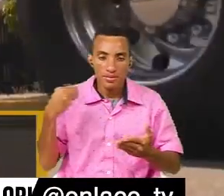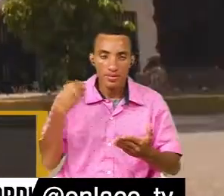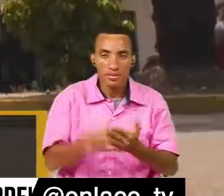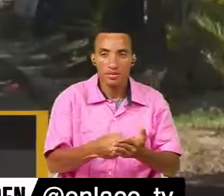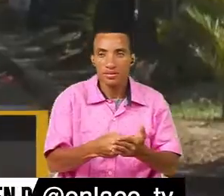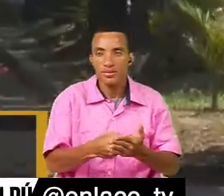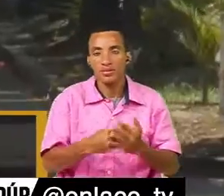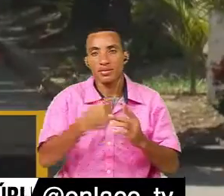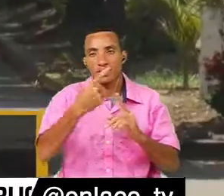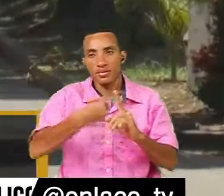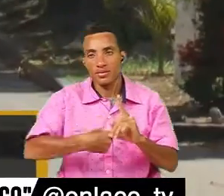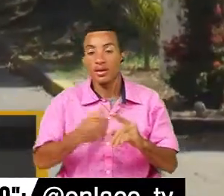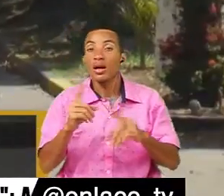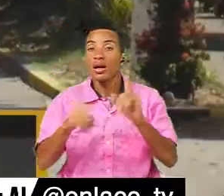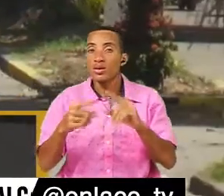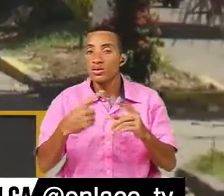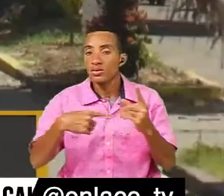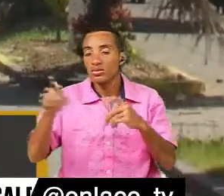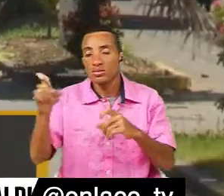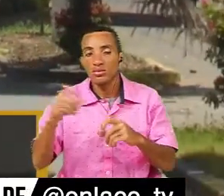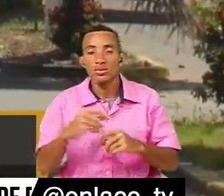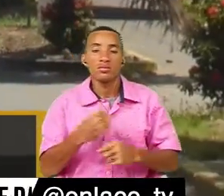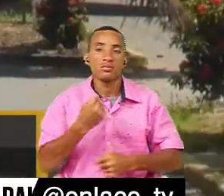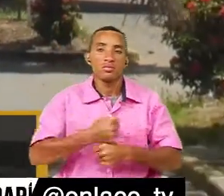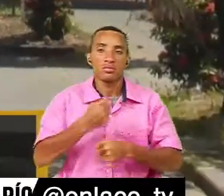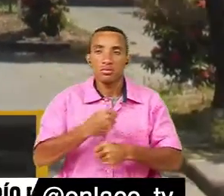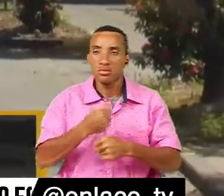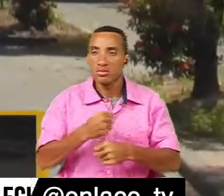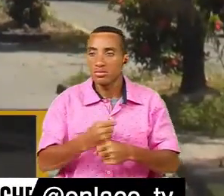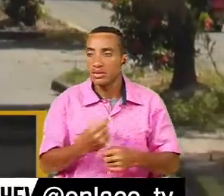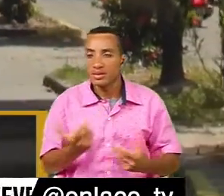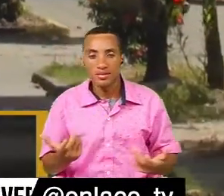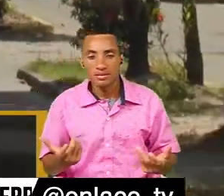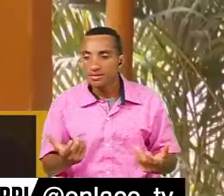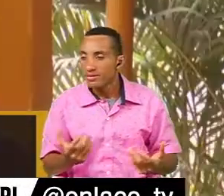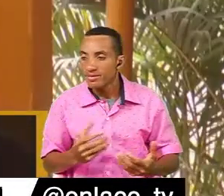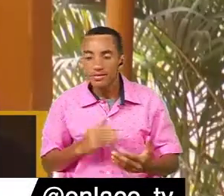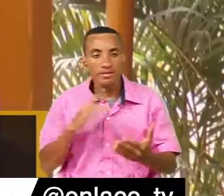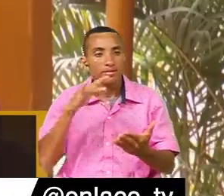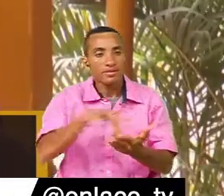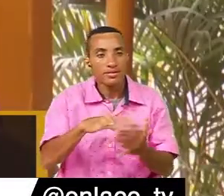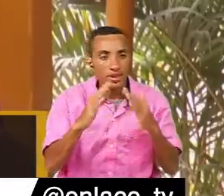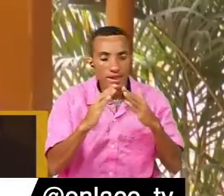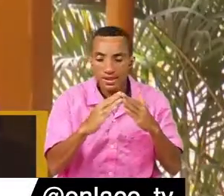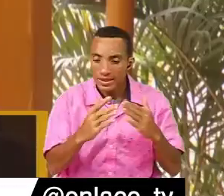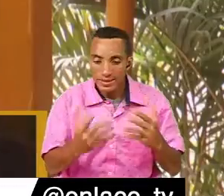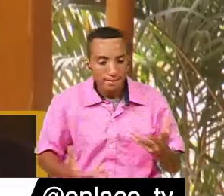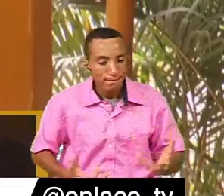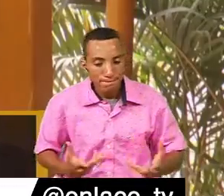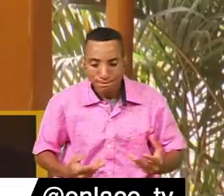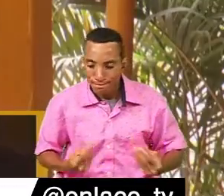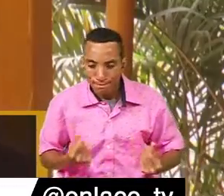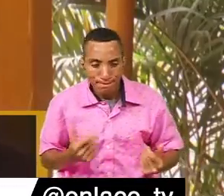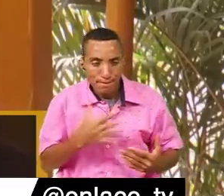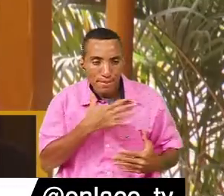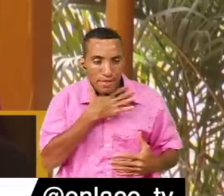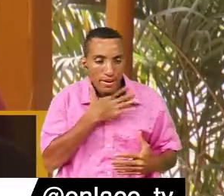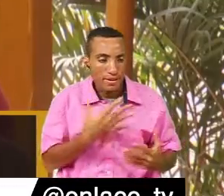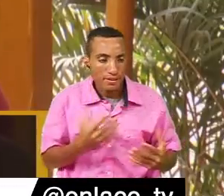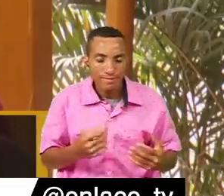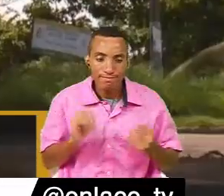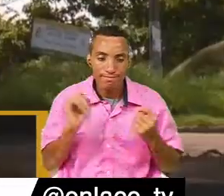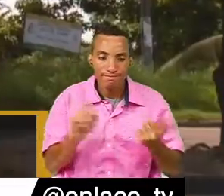Digamos, hay personas que están saliendo a laborar y llegan a su casa y llegan sin nada. Entonces, que uno sale a laborar para llevar el sustento para nuestra familia y